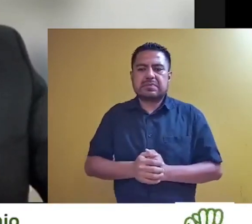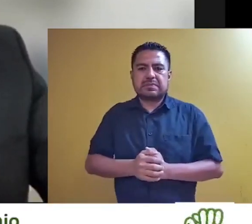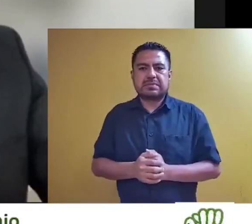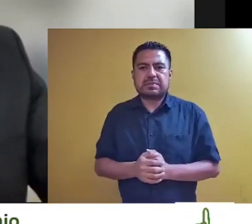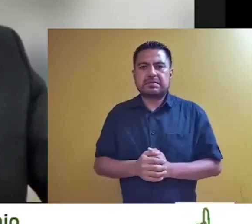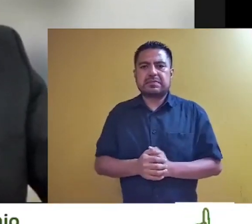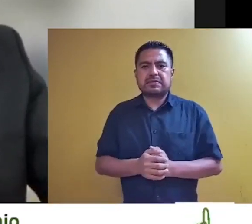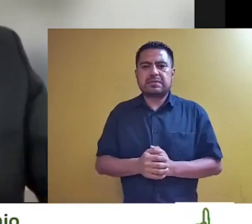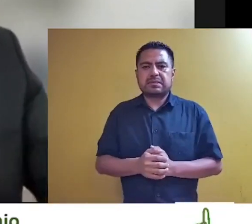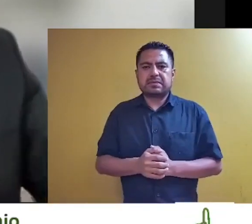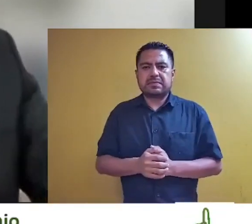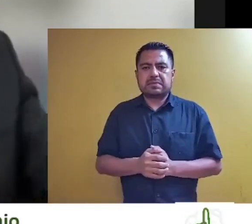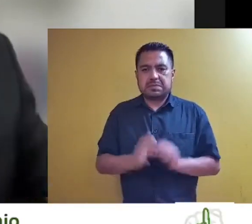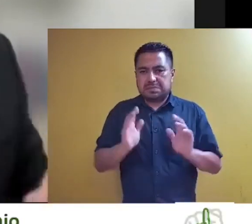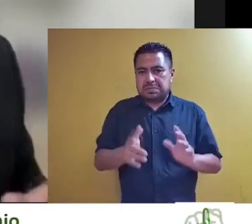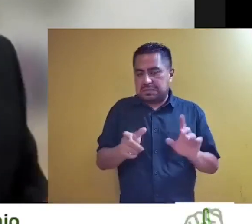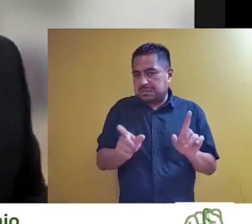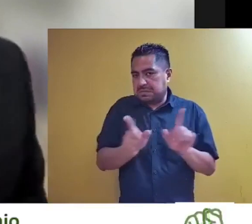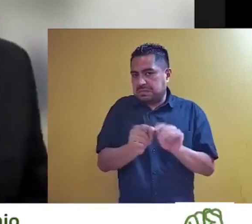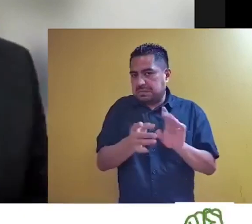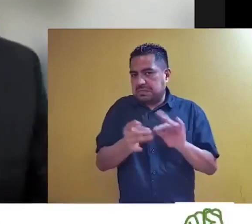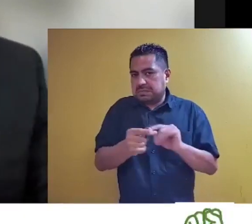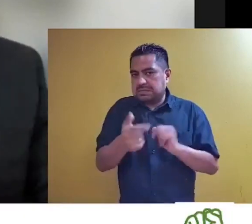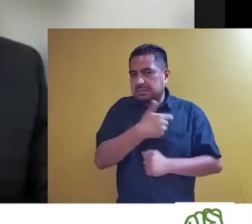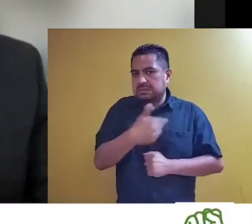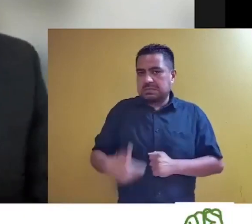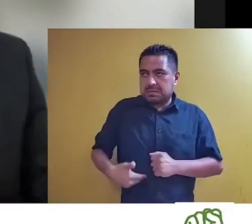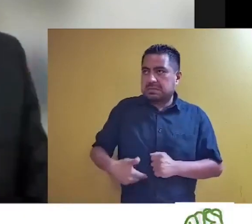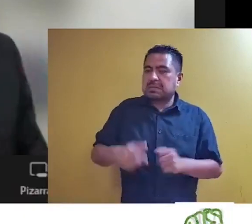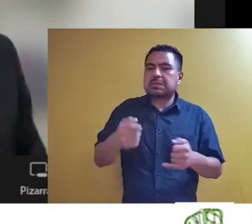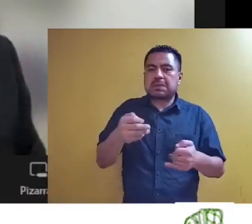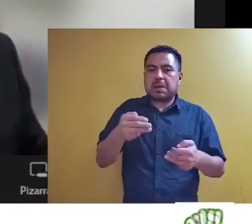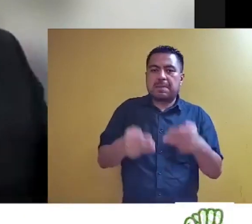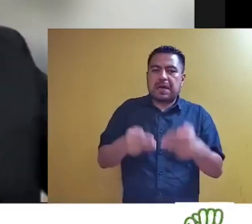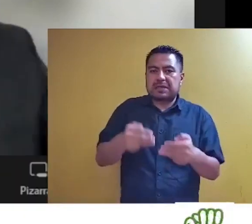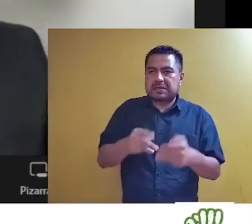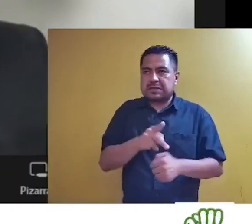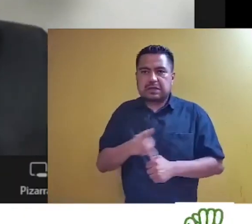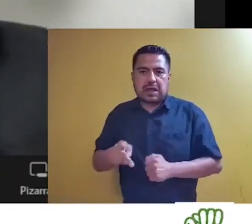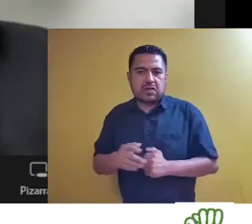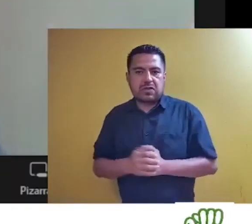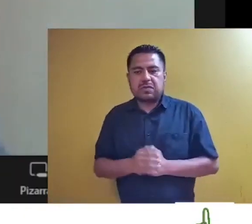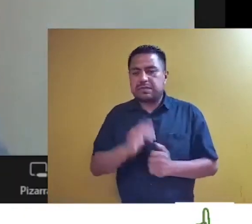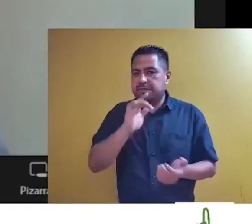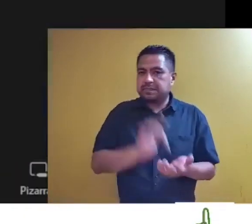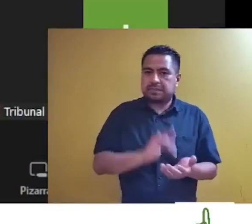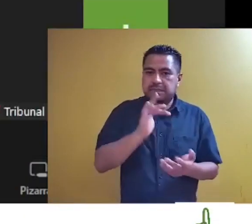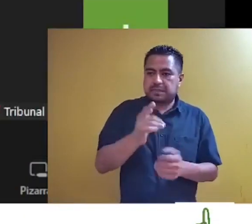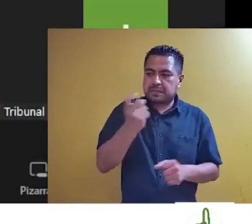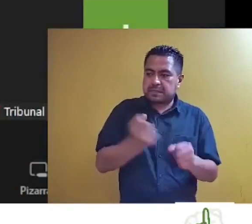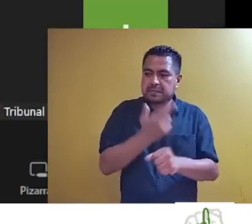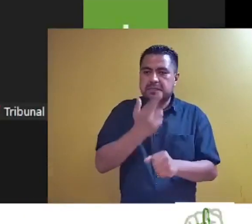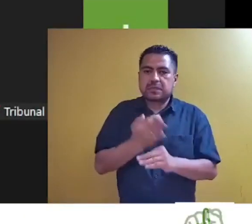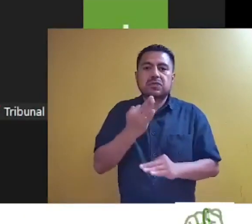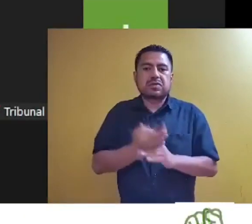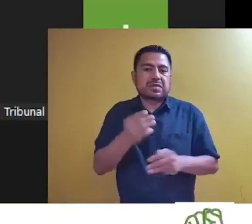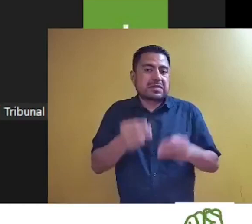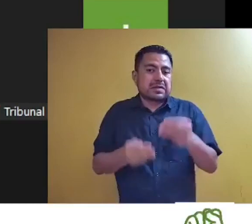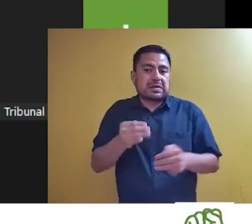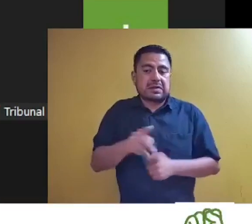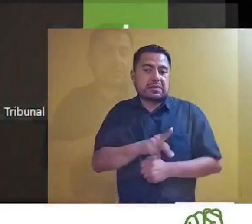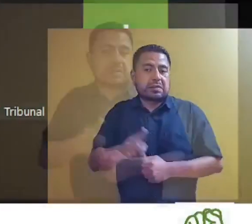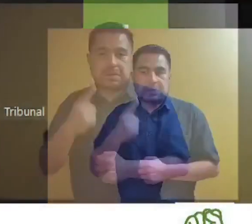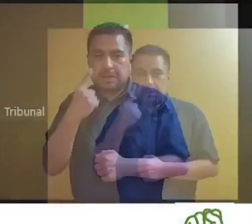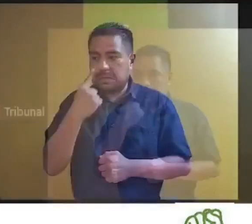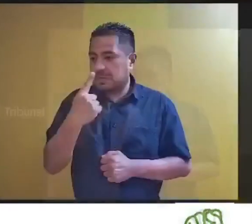SCM-JS-24/2024. Es la cuenta, magistrada presidenta, magistradas, magistrado. Gracias, secretario. Magistradas, magistrado,